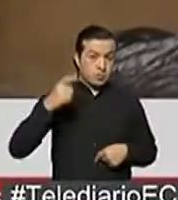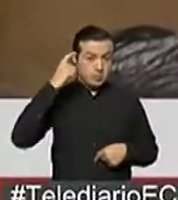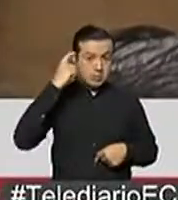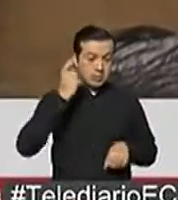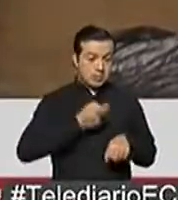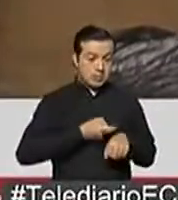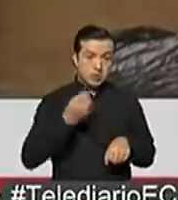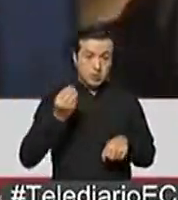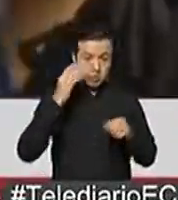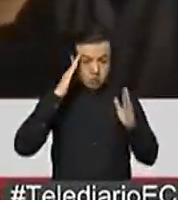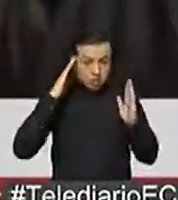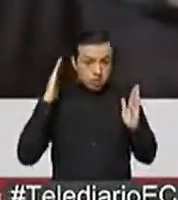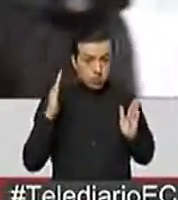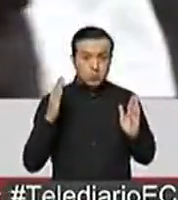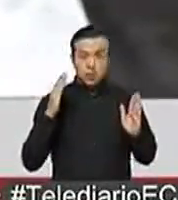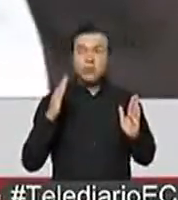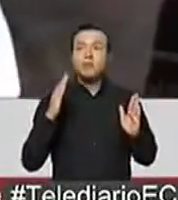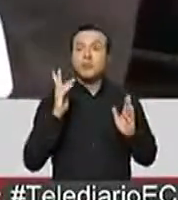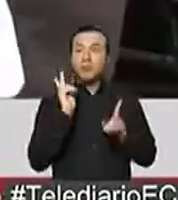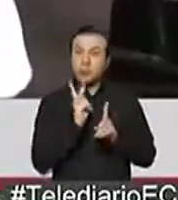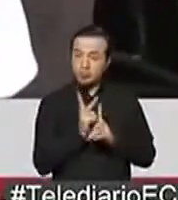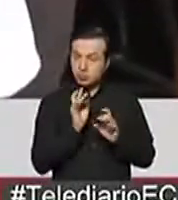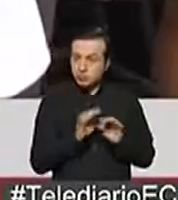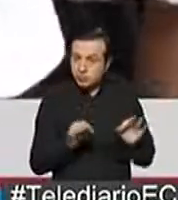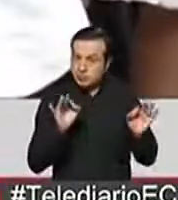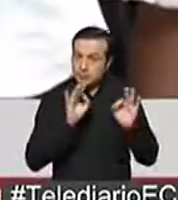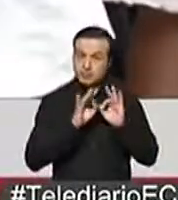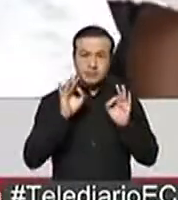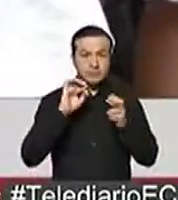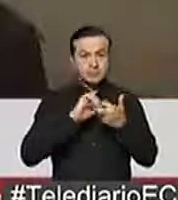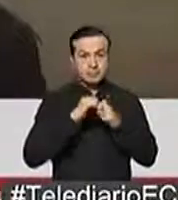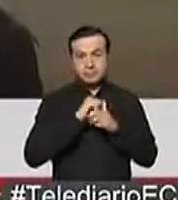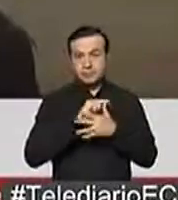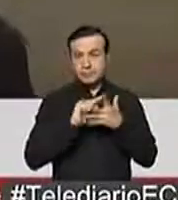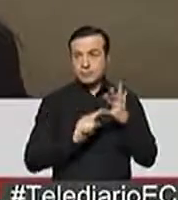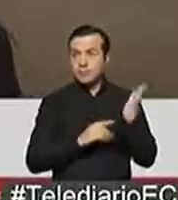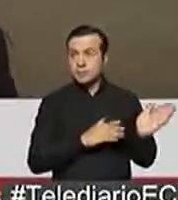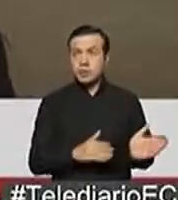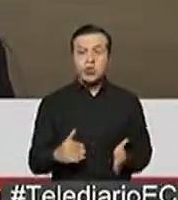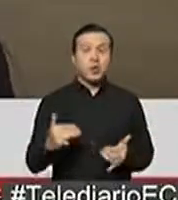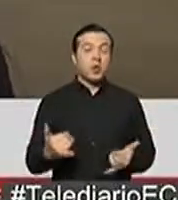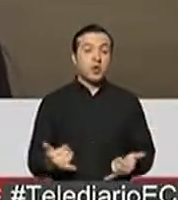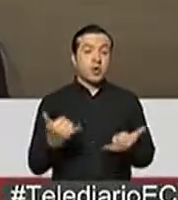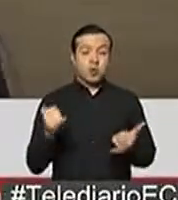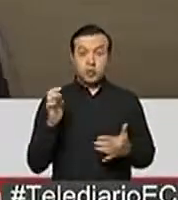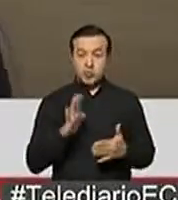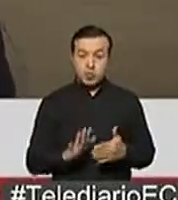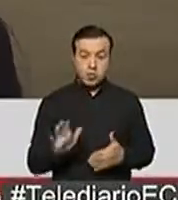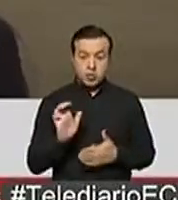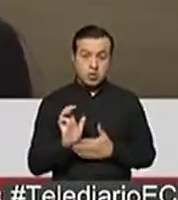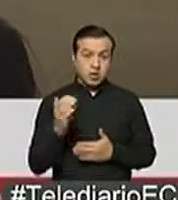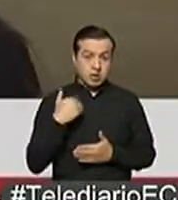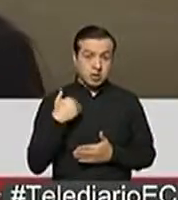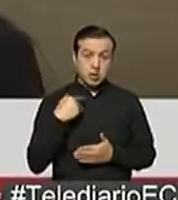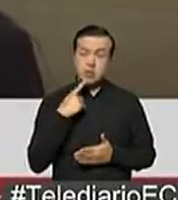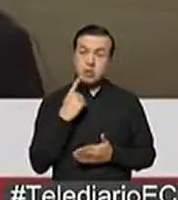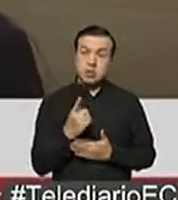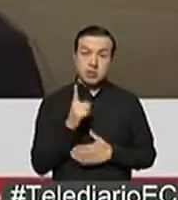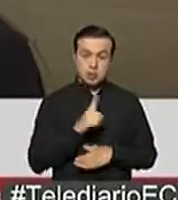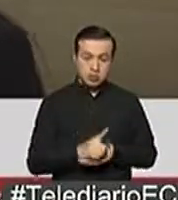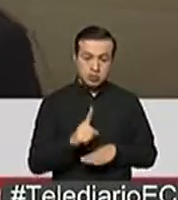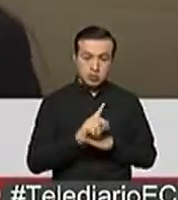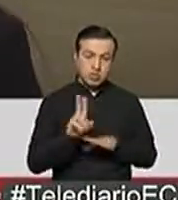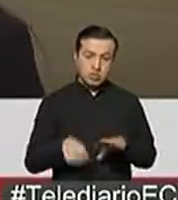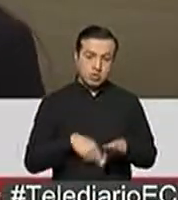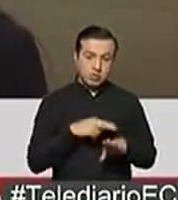para adolescentes es otro de los factores que inciden en los suicidios. En los actuales momentos del país tiene una Dirección Nacional de